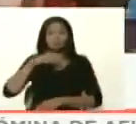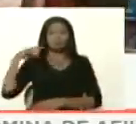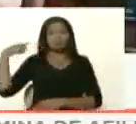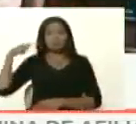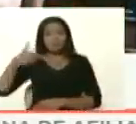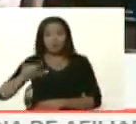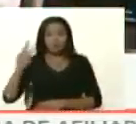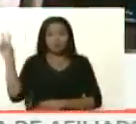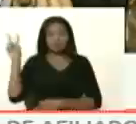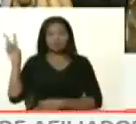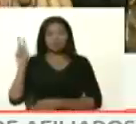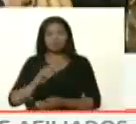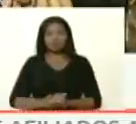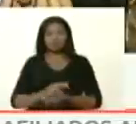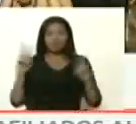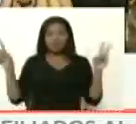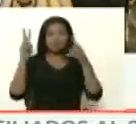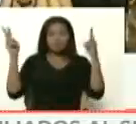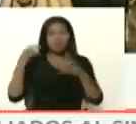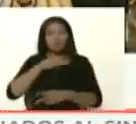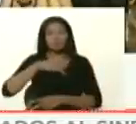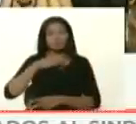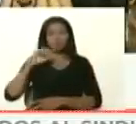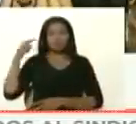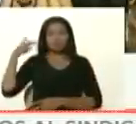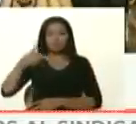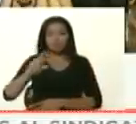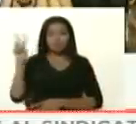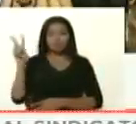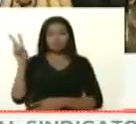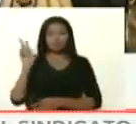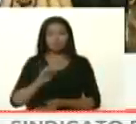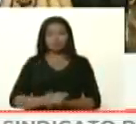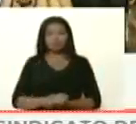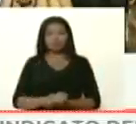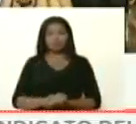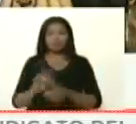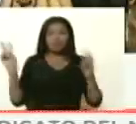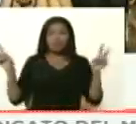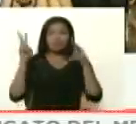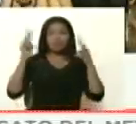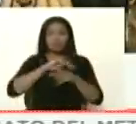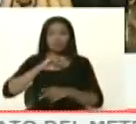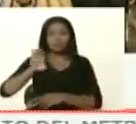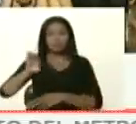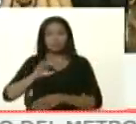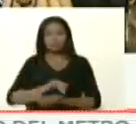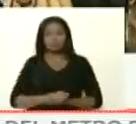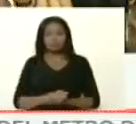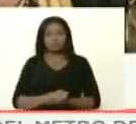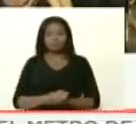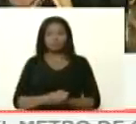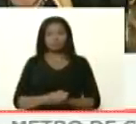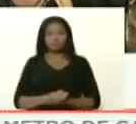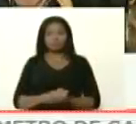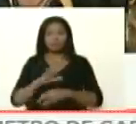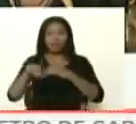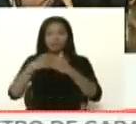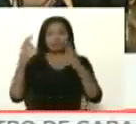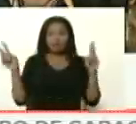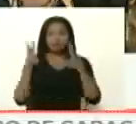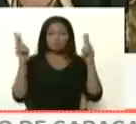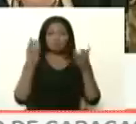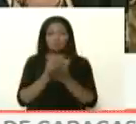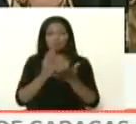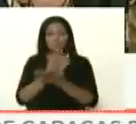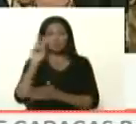Transporte Venezuela! ¡Que viva la gran misión Transporte Venezuela! ¡Que viva nuestra patria! ¡Hasta la victoria